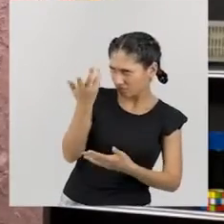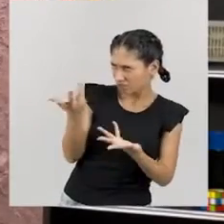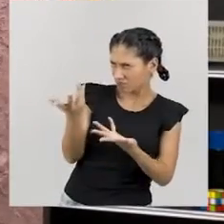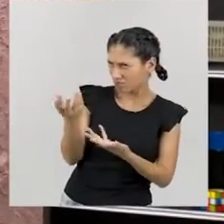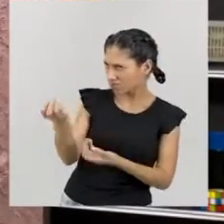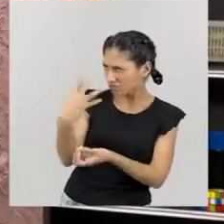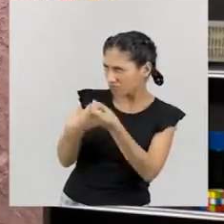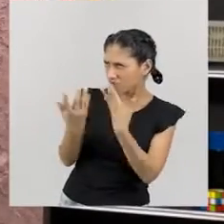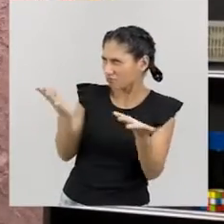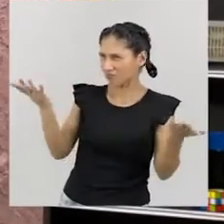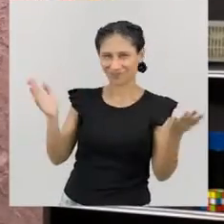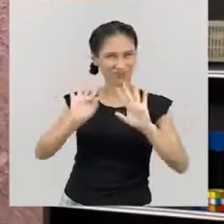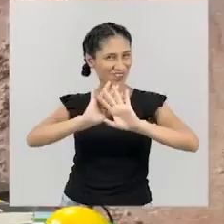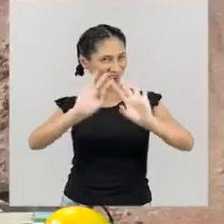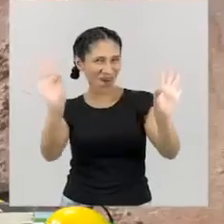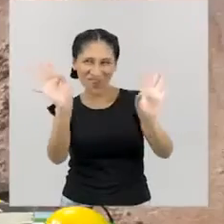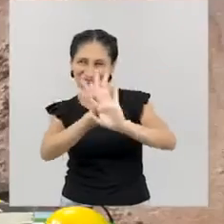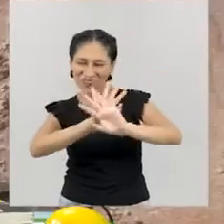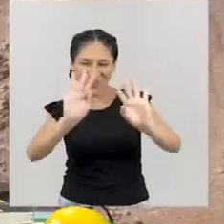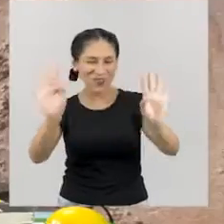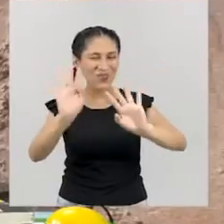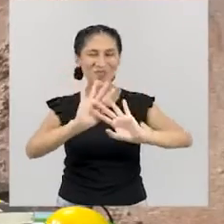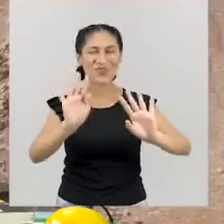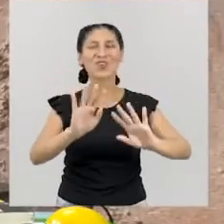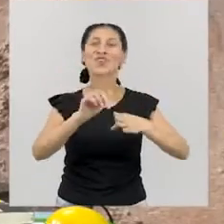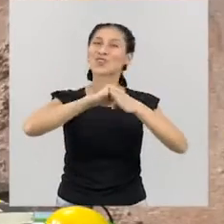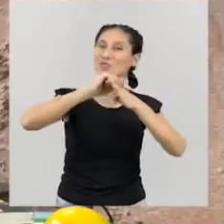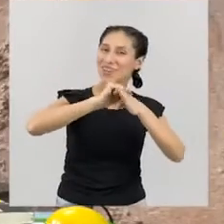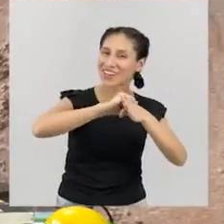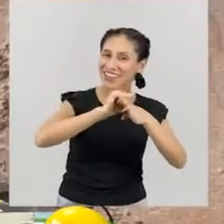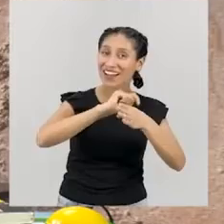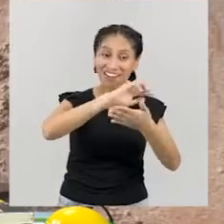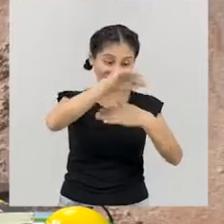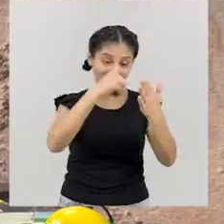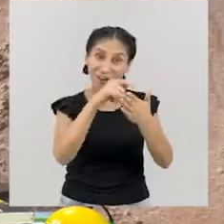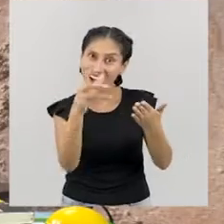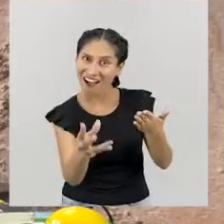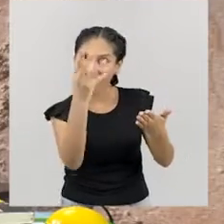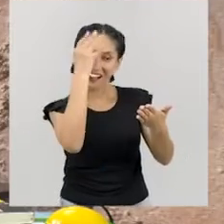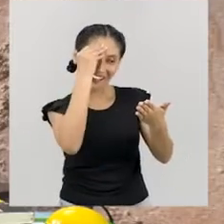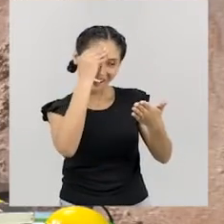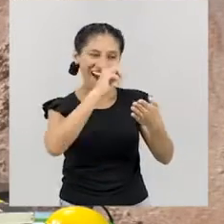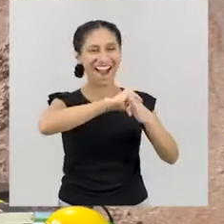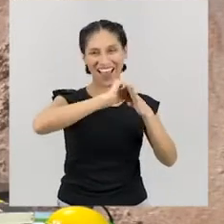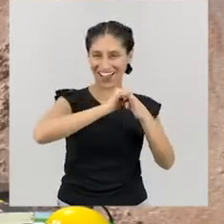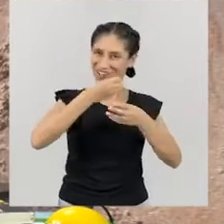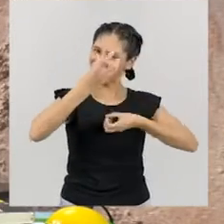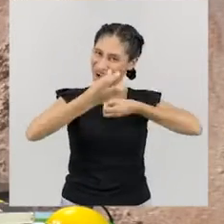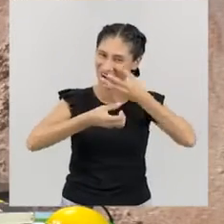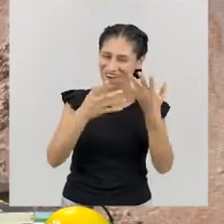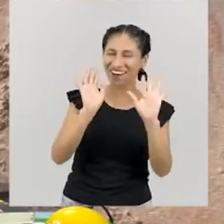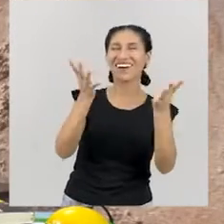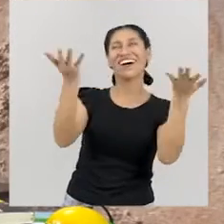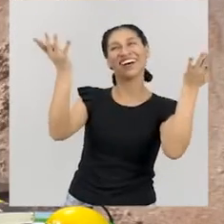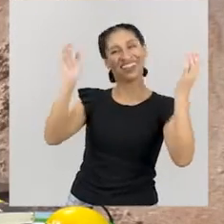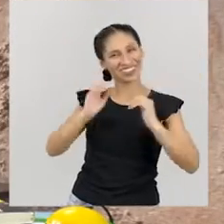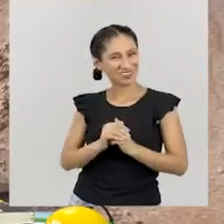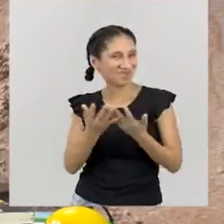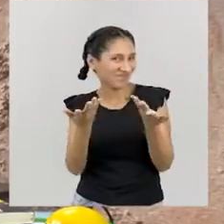sientes mal? ¿Por qué no avisaste? No, Maru, no. Es que estoy practicando las marcas textuales que nos acaba de explicar el